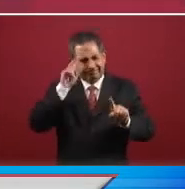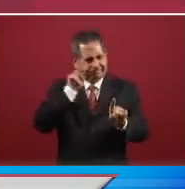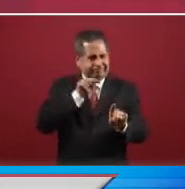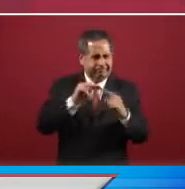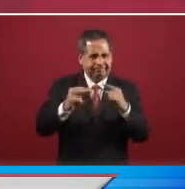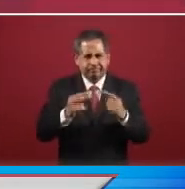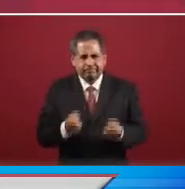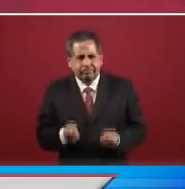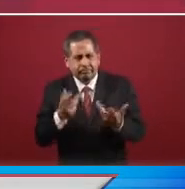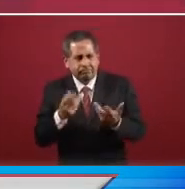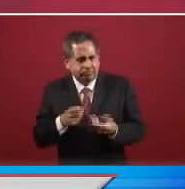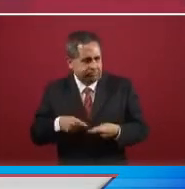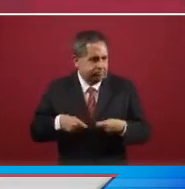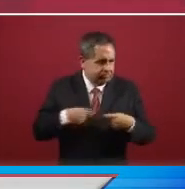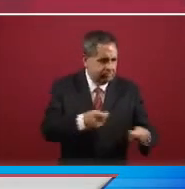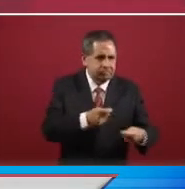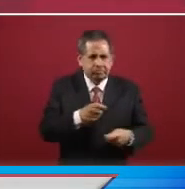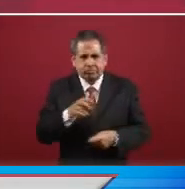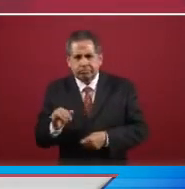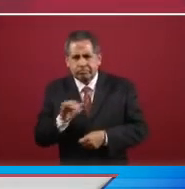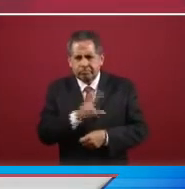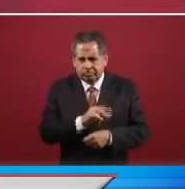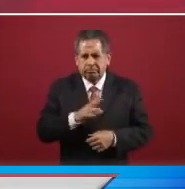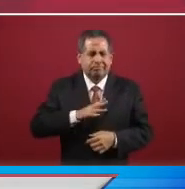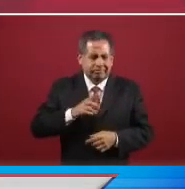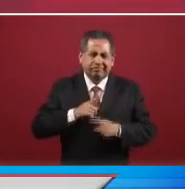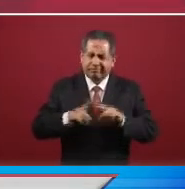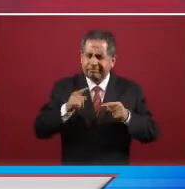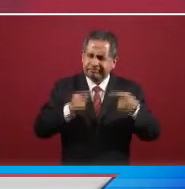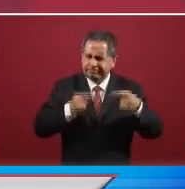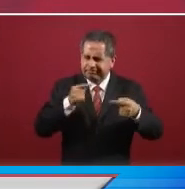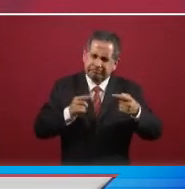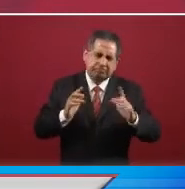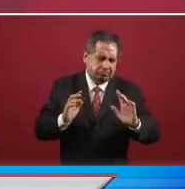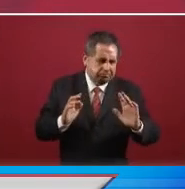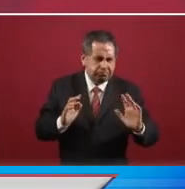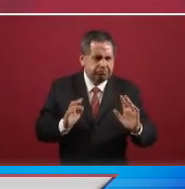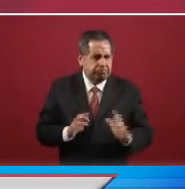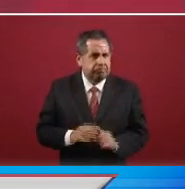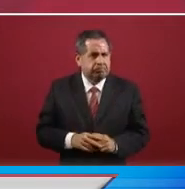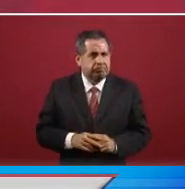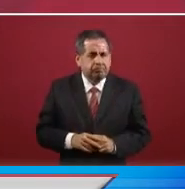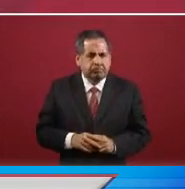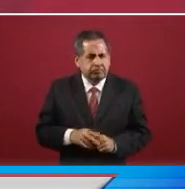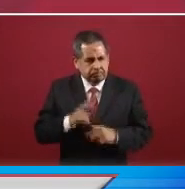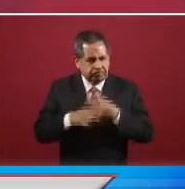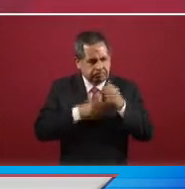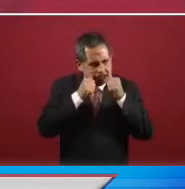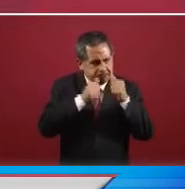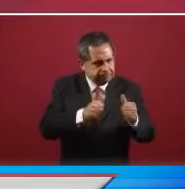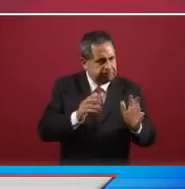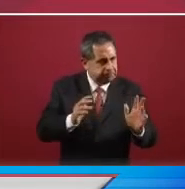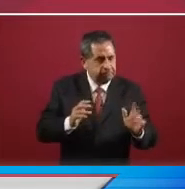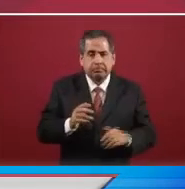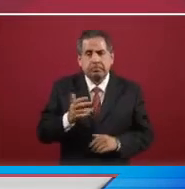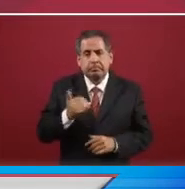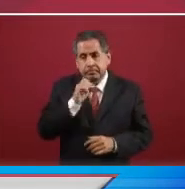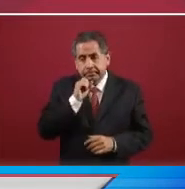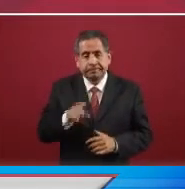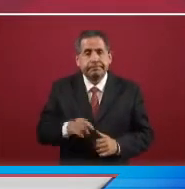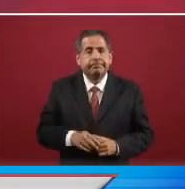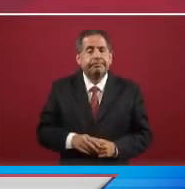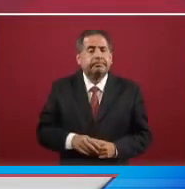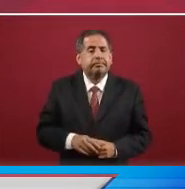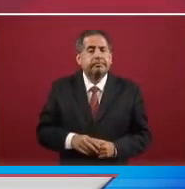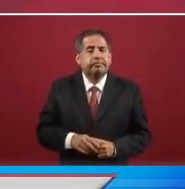en el porcentaje de avances. Existían anteriormente operadores de este programa y ahora se realizó la entrega de manera directa por medio del gobierno